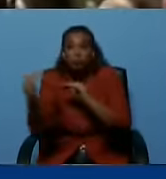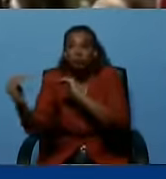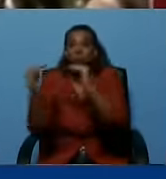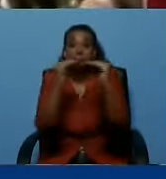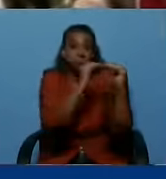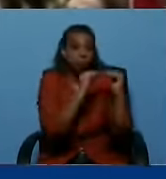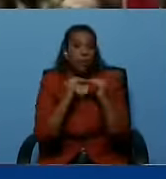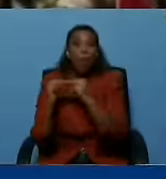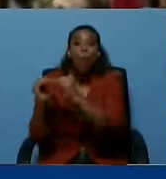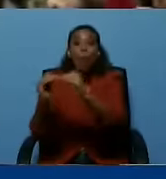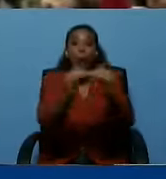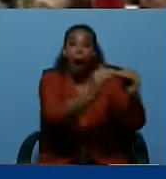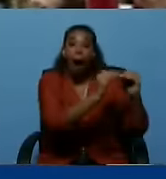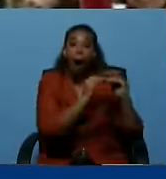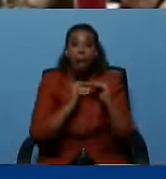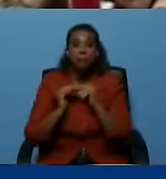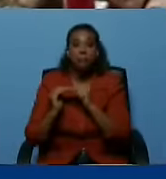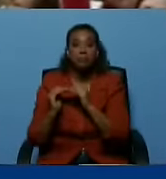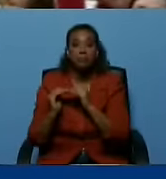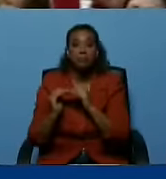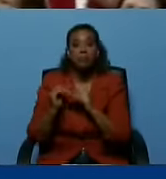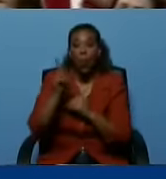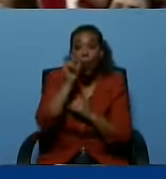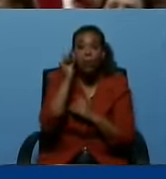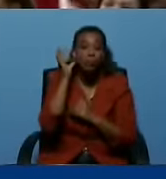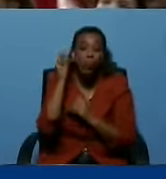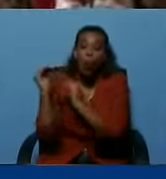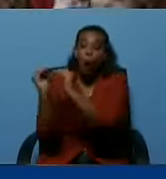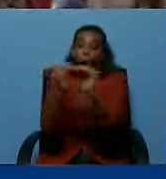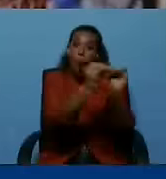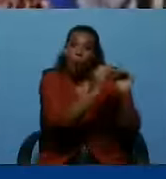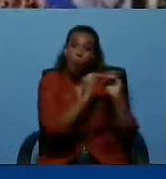los unos y a las otras también.